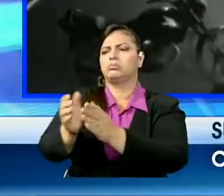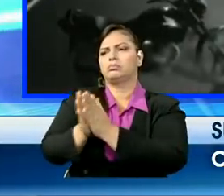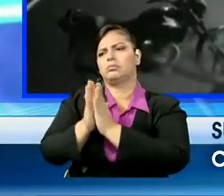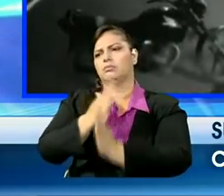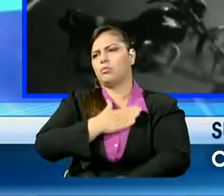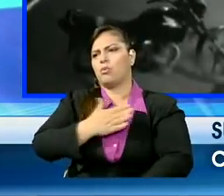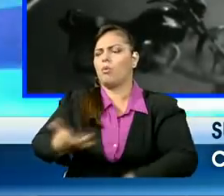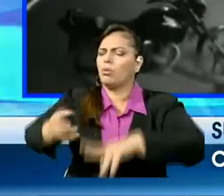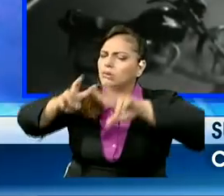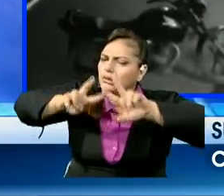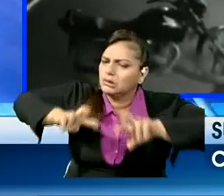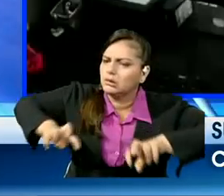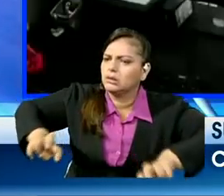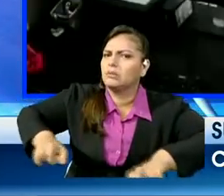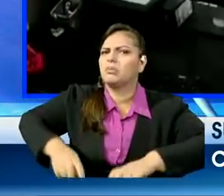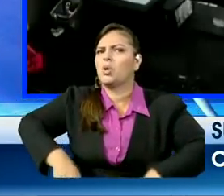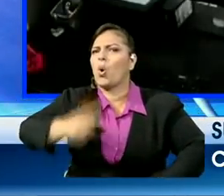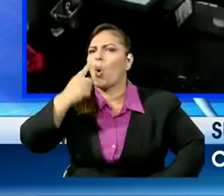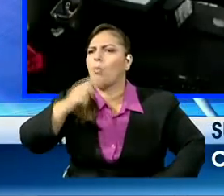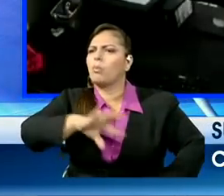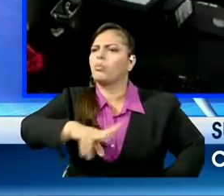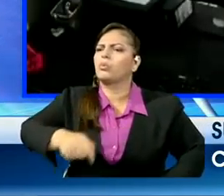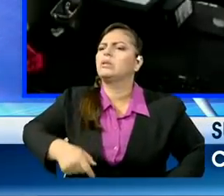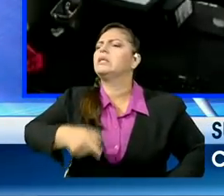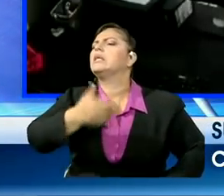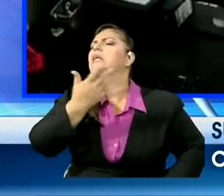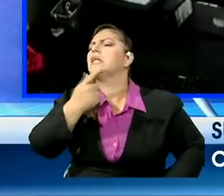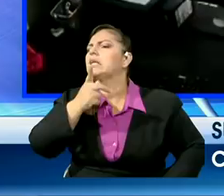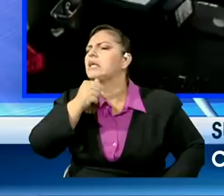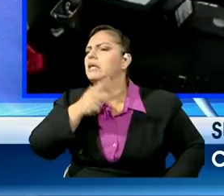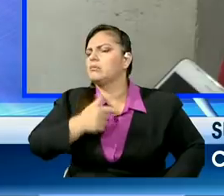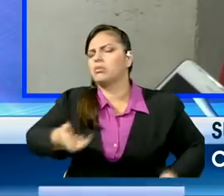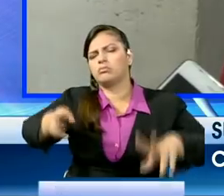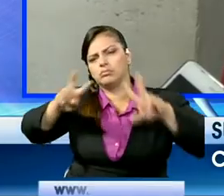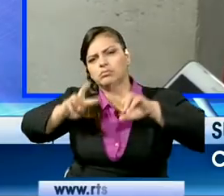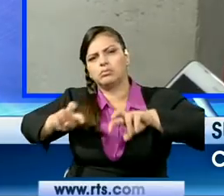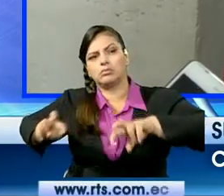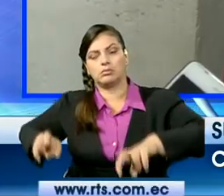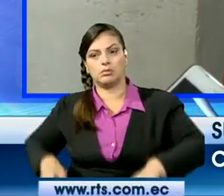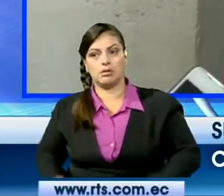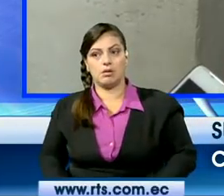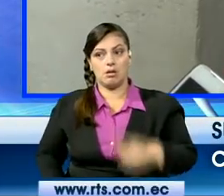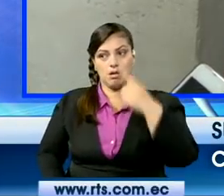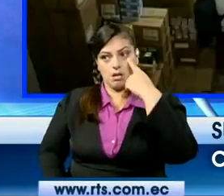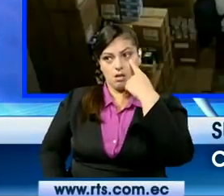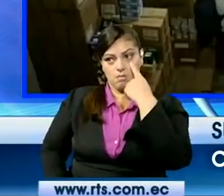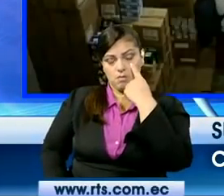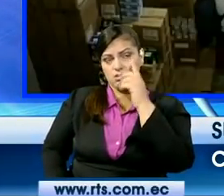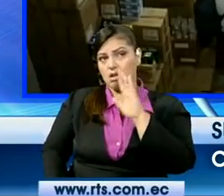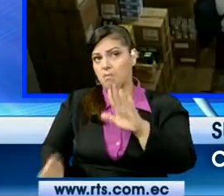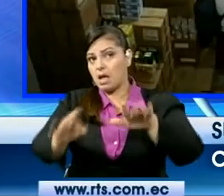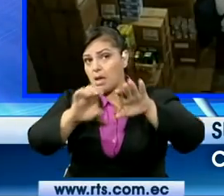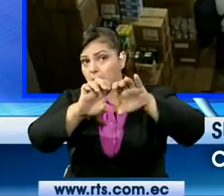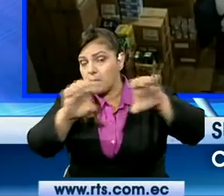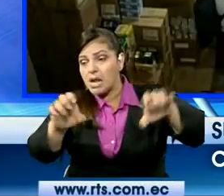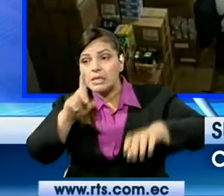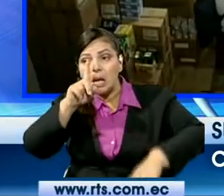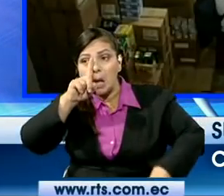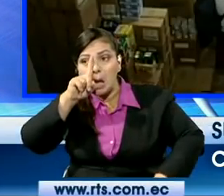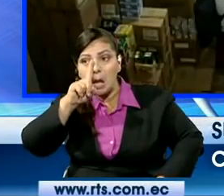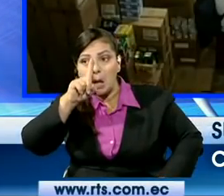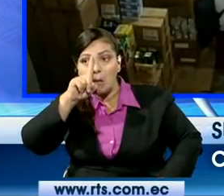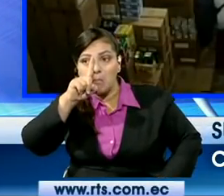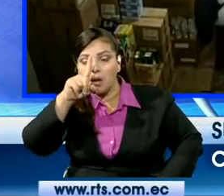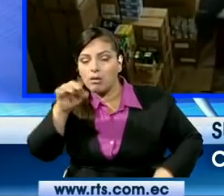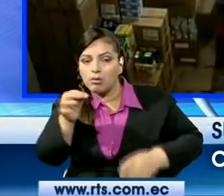se investigue y se pueda determinar acaso, si acaso no hubo algún tipo de conexión entre los